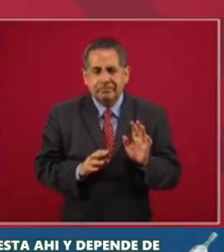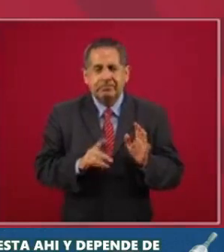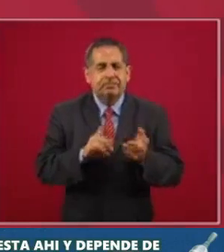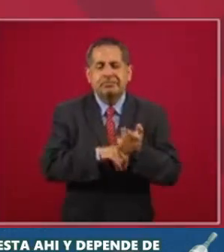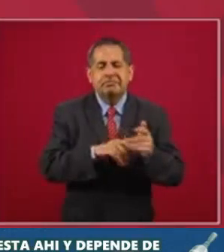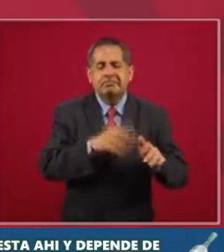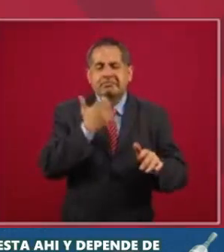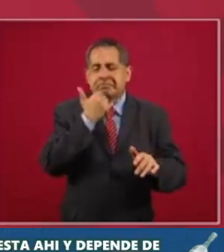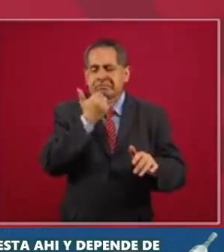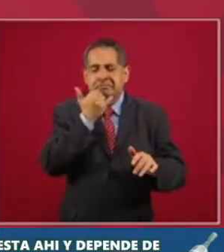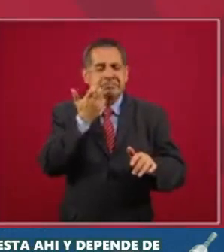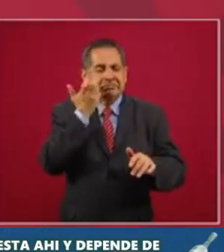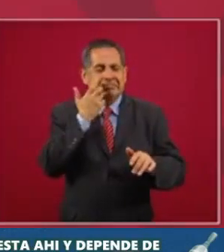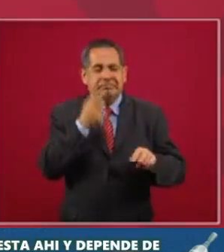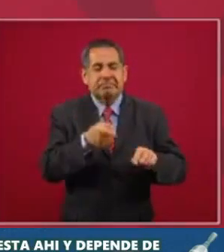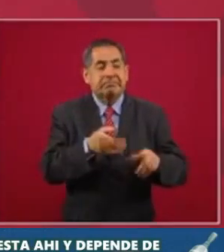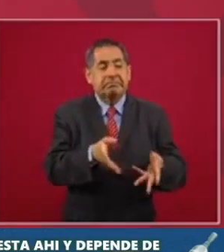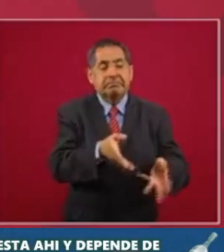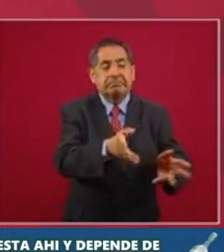distractor